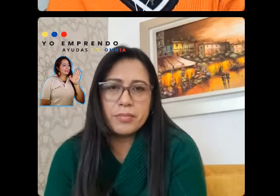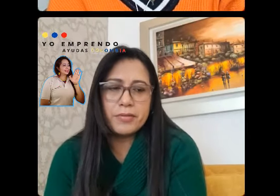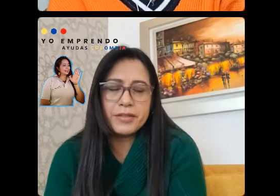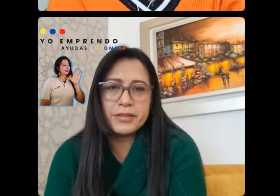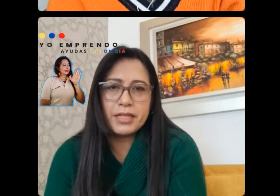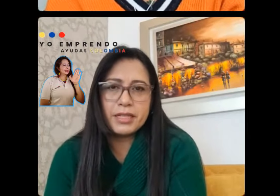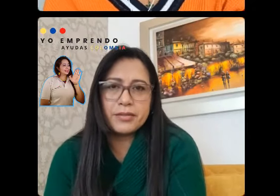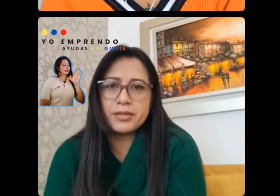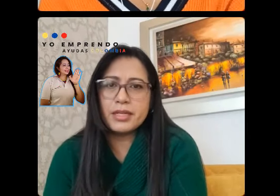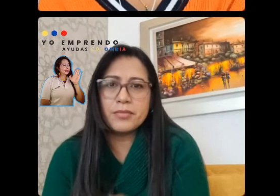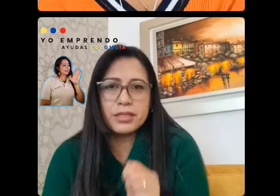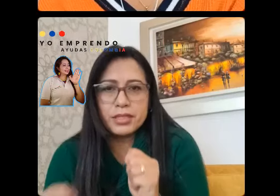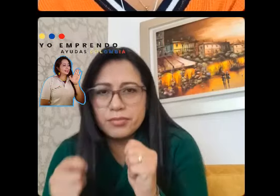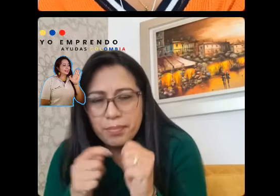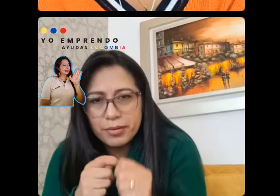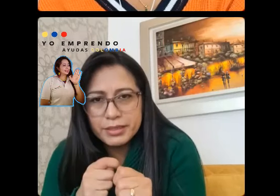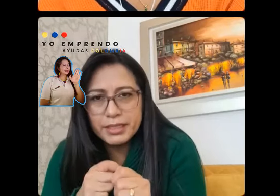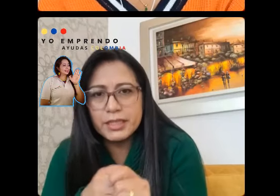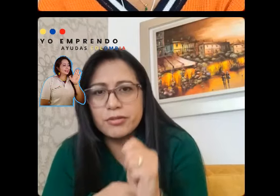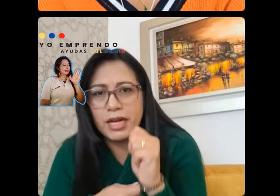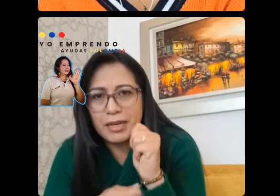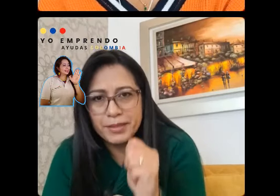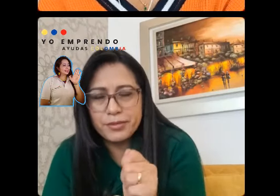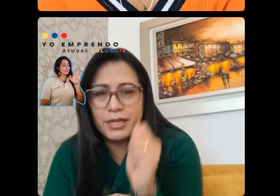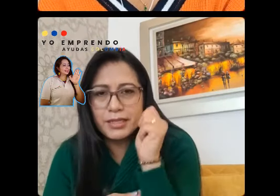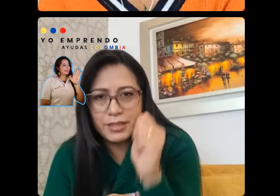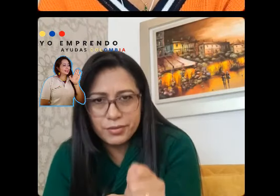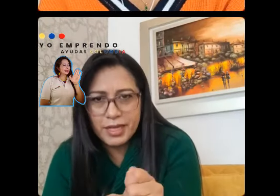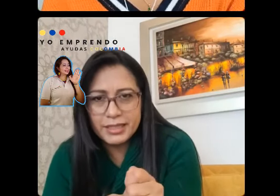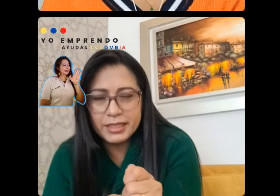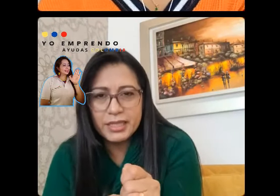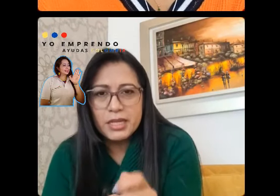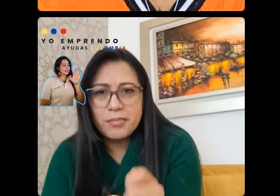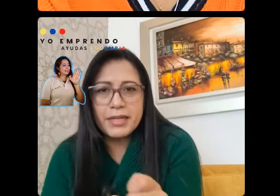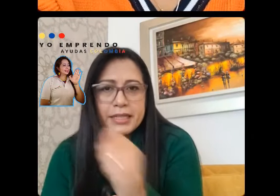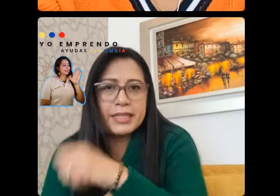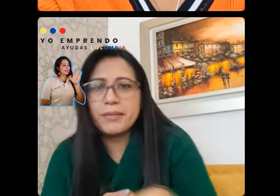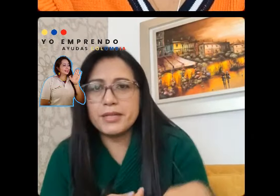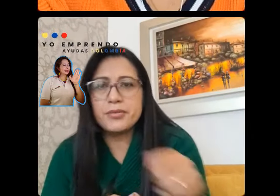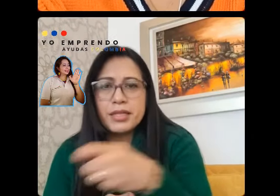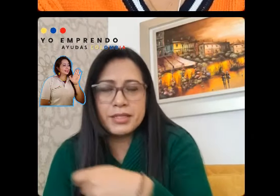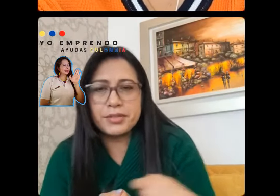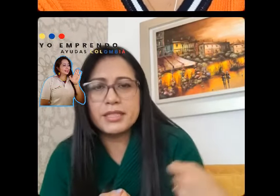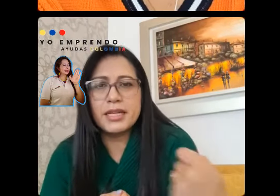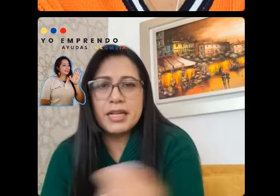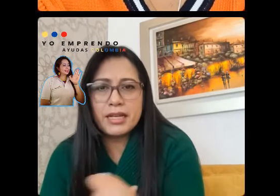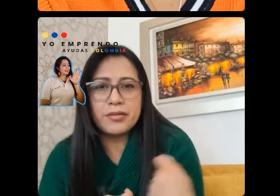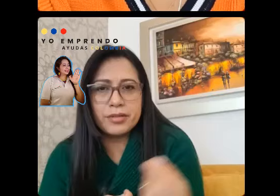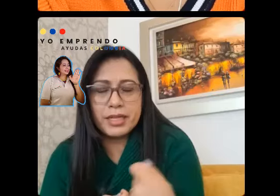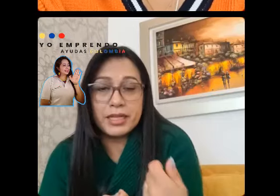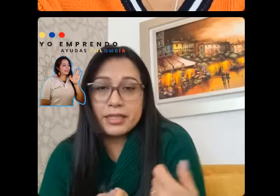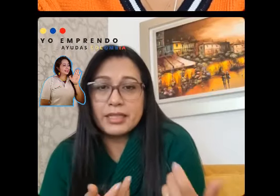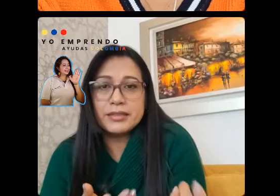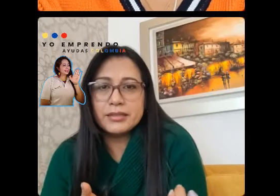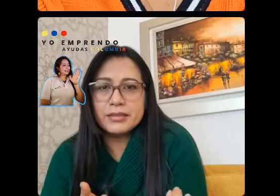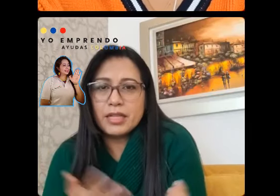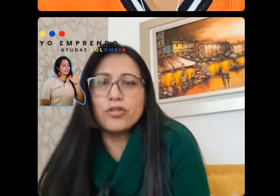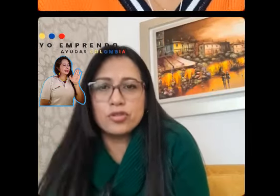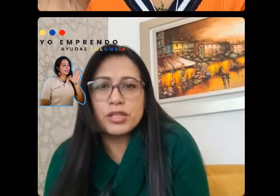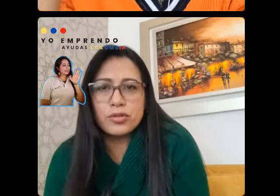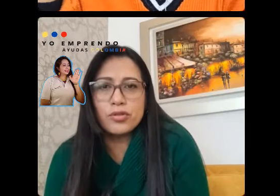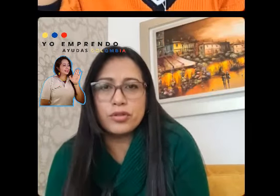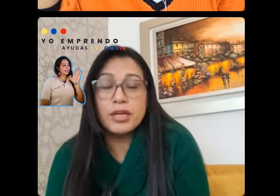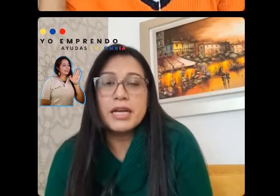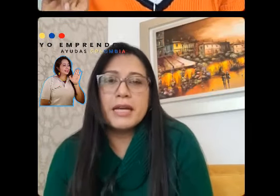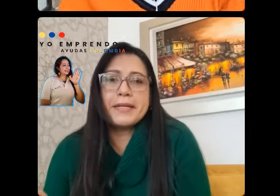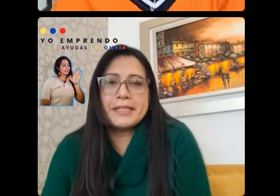tecnológico profesional Entonces digamos que es un aporte directo a la persona ese estudiante para que tenga para sus gastos que están alrededor de de del